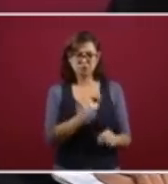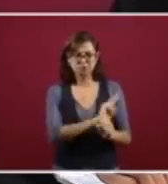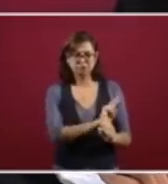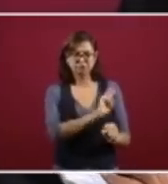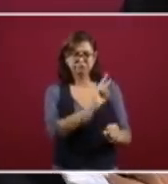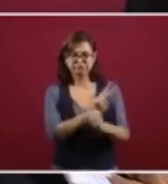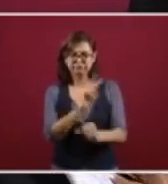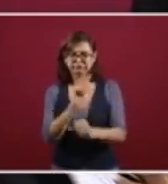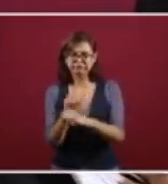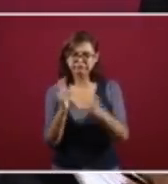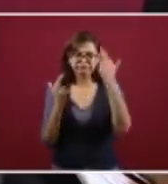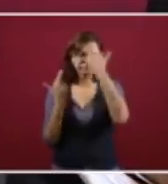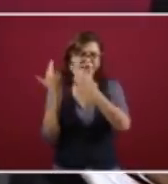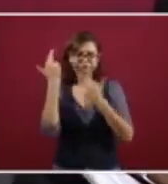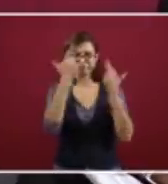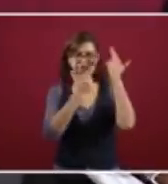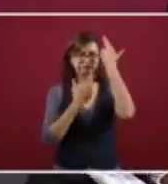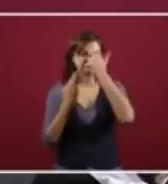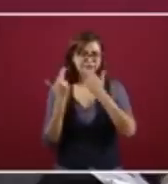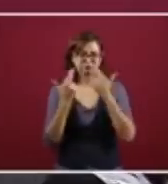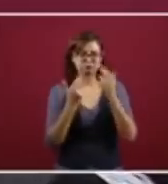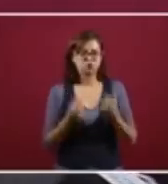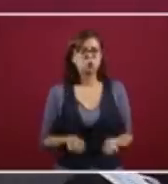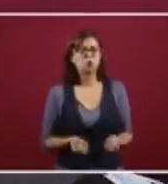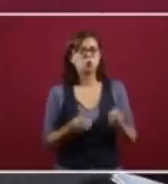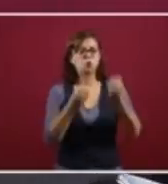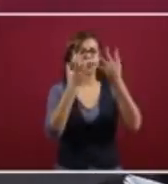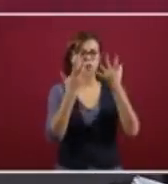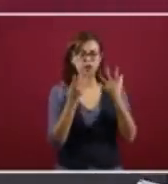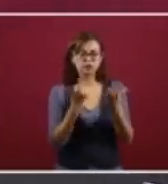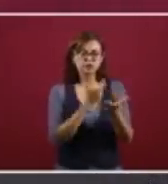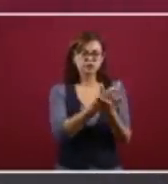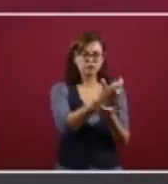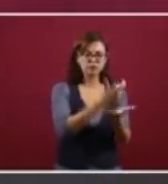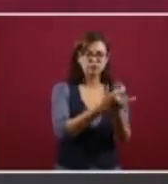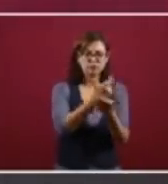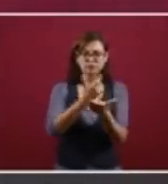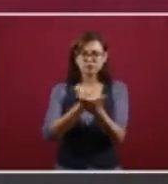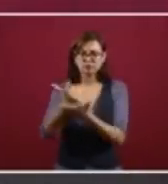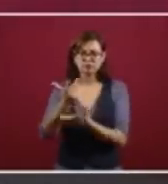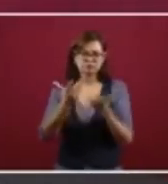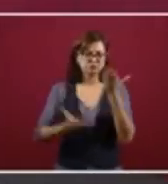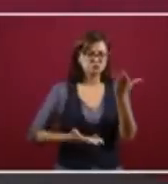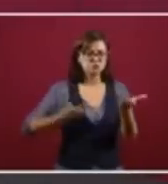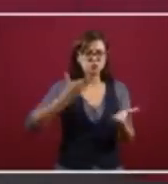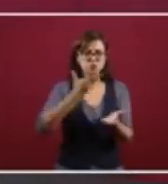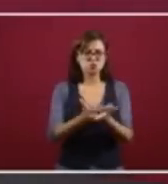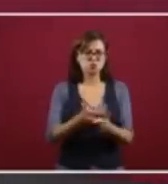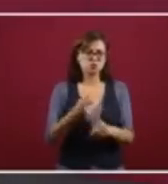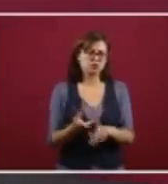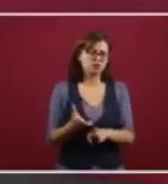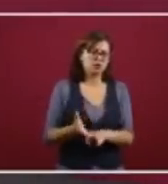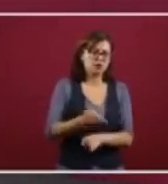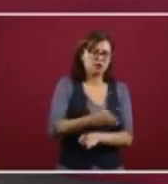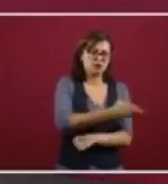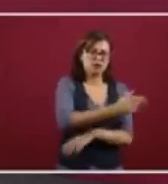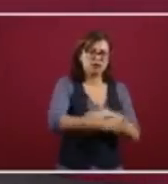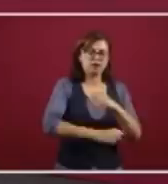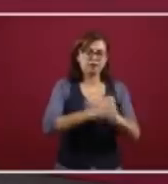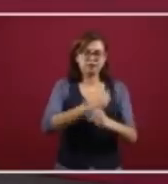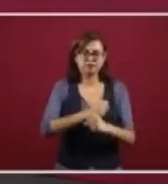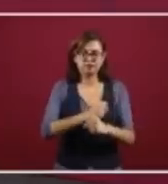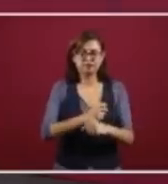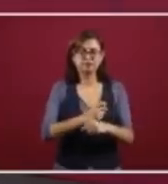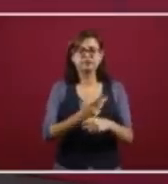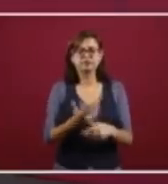auditorías y tiene una revisión sobre las cuentas que se han presentado de años anteriores. Nosotros